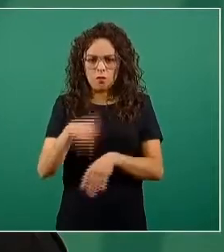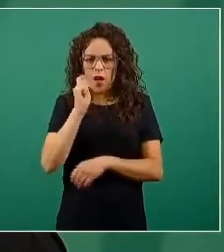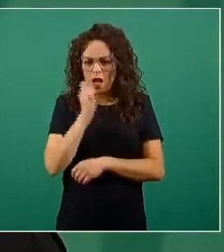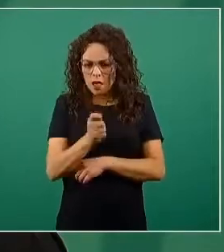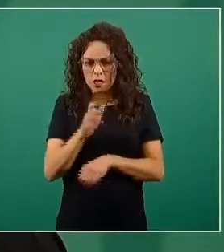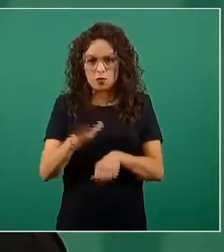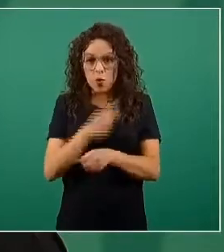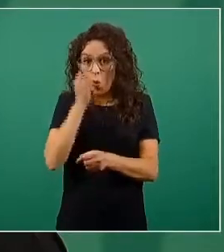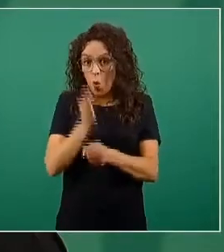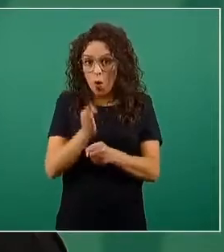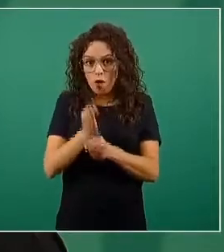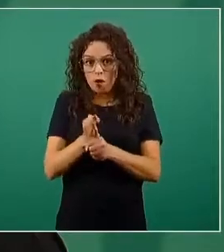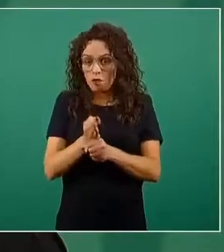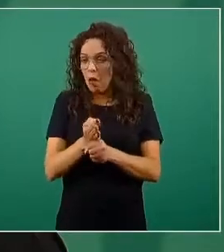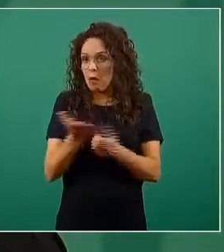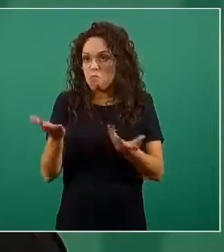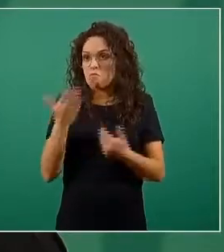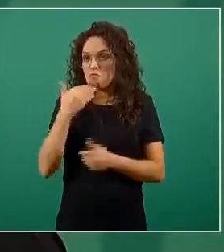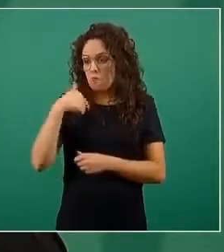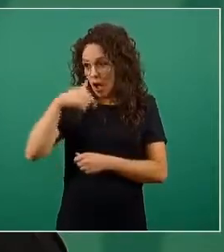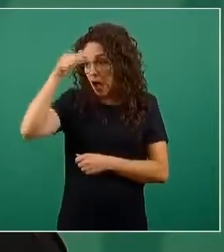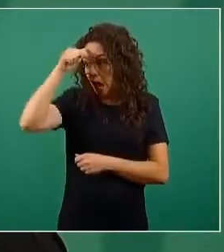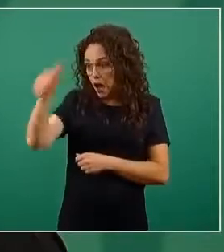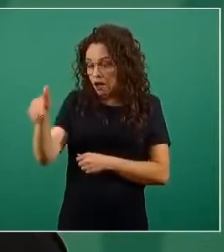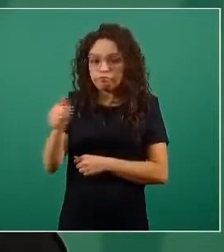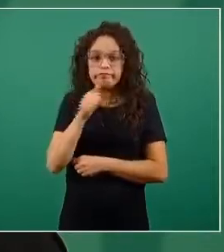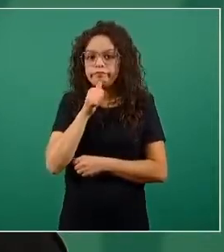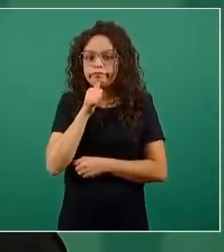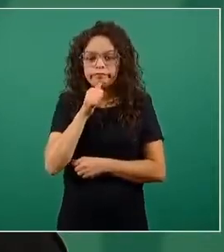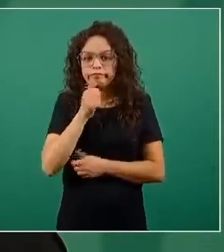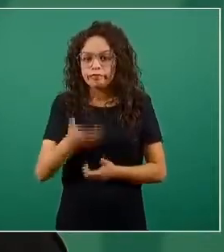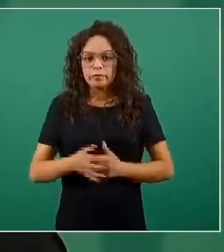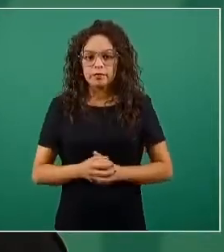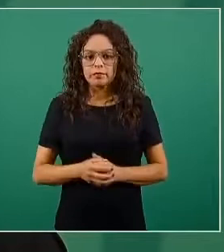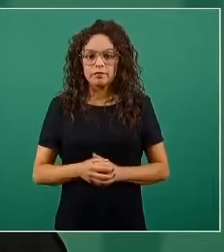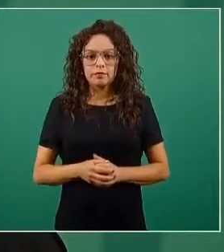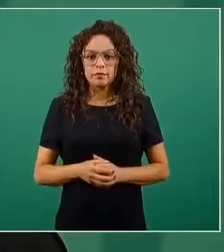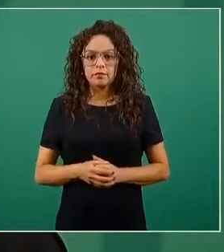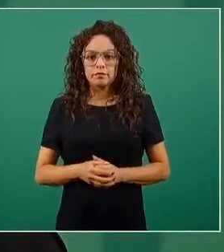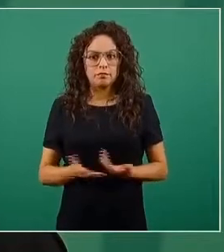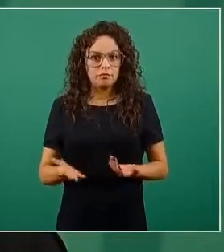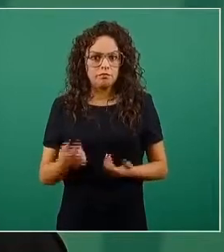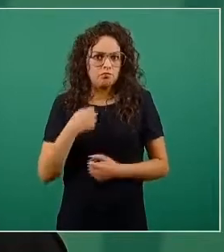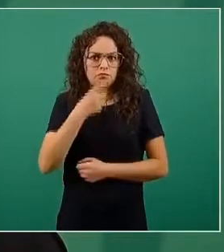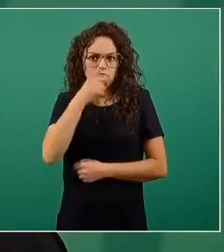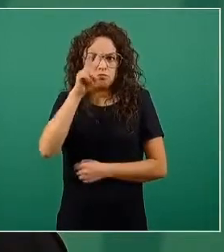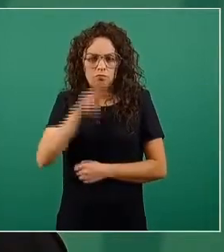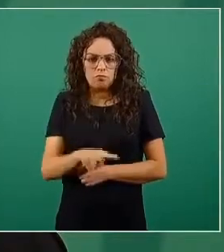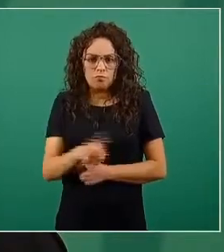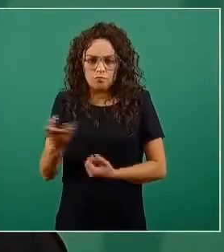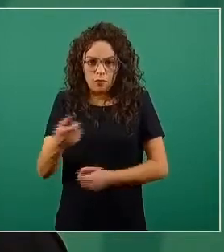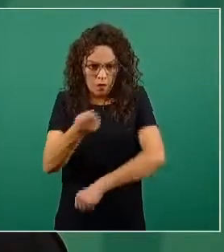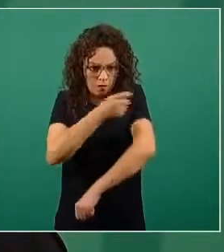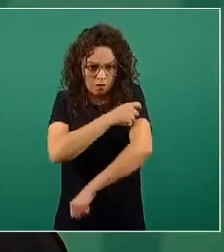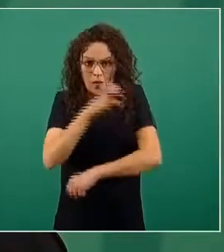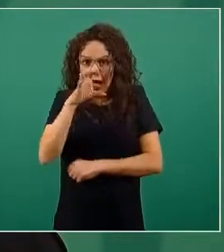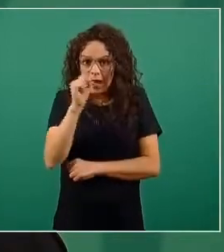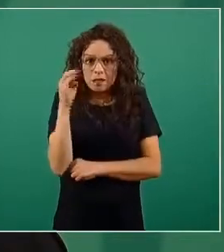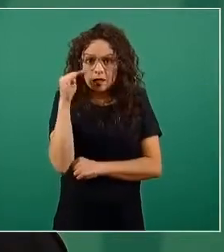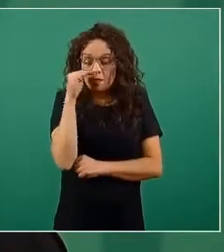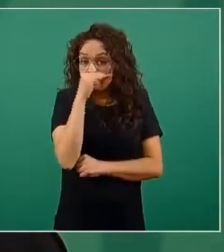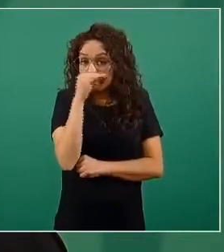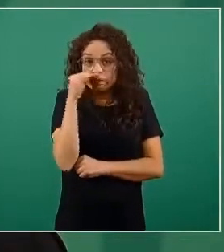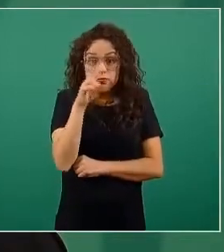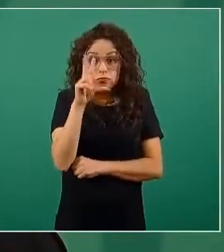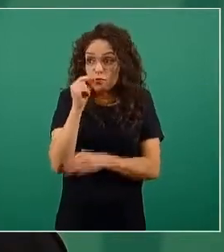tenemos identificado. Para empezar, quede claro que no hay cobro por la vacunación, no hay un